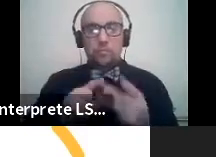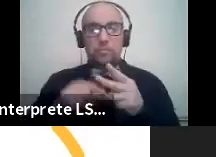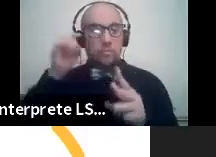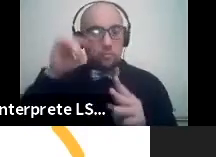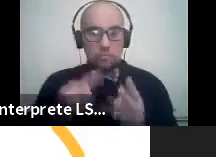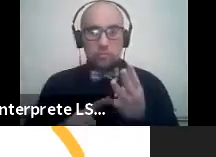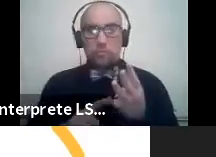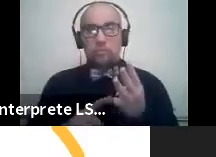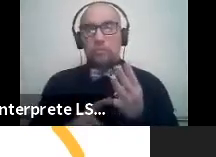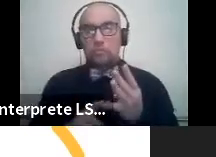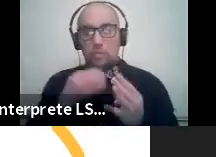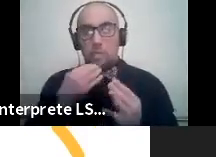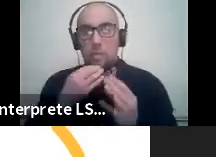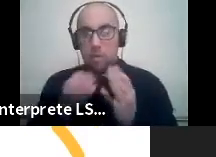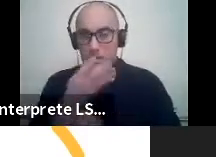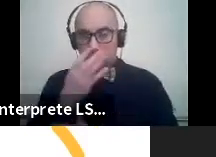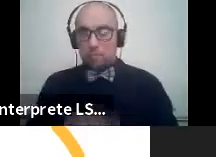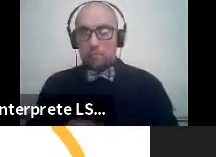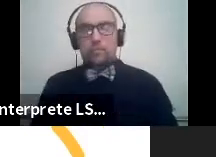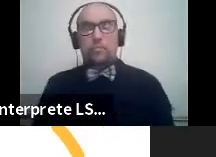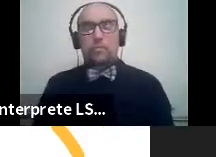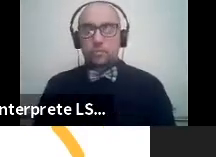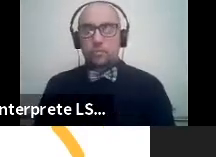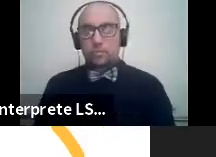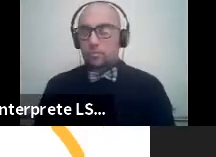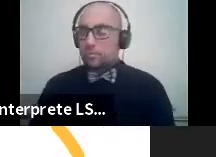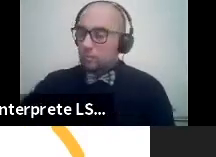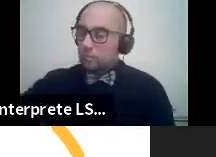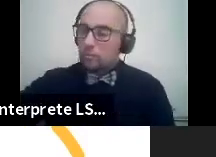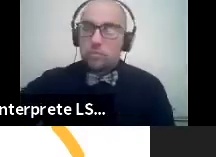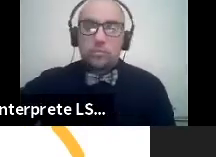Conocimiento e Innovación.